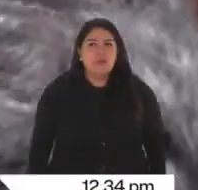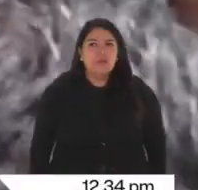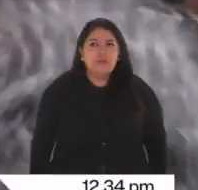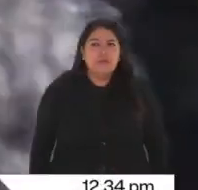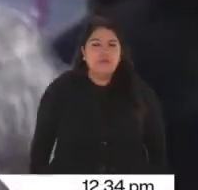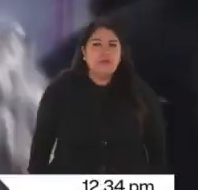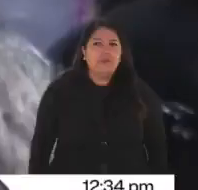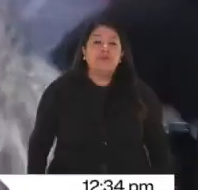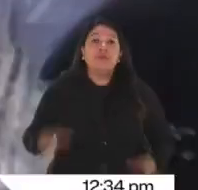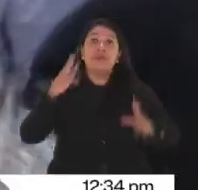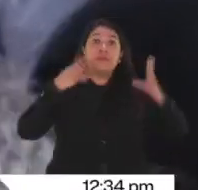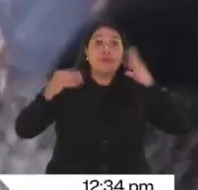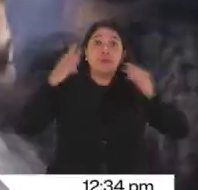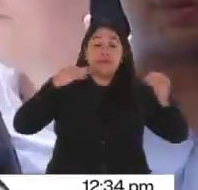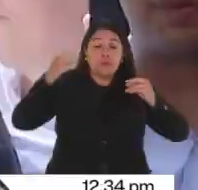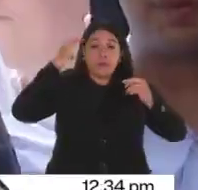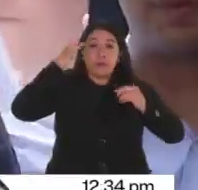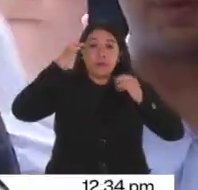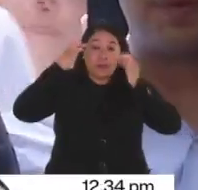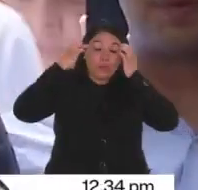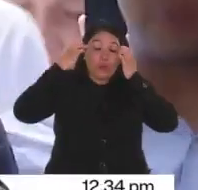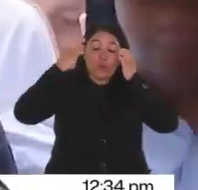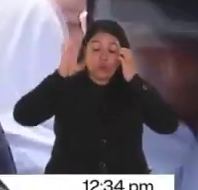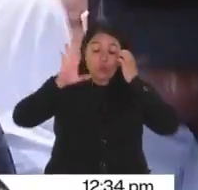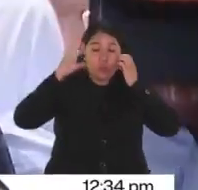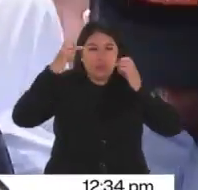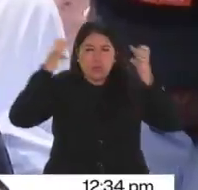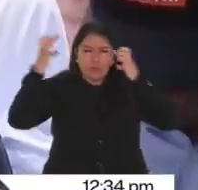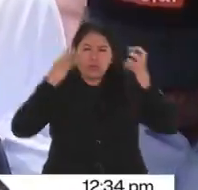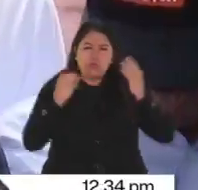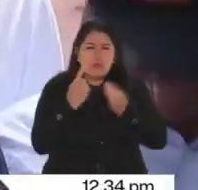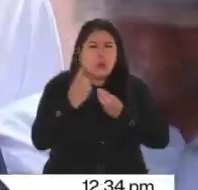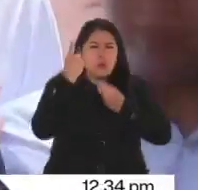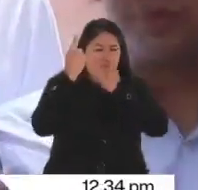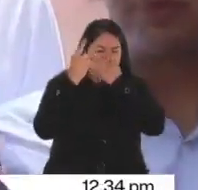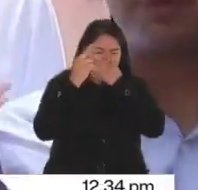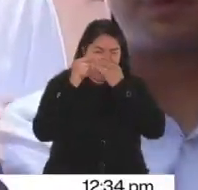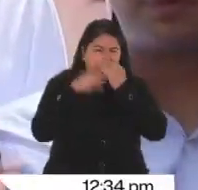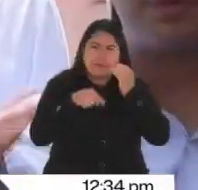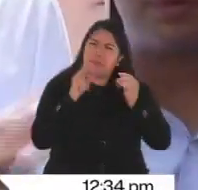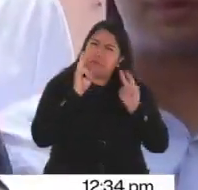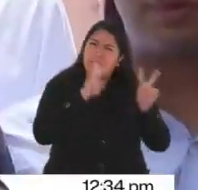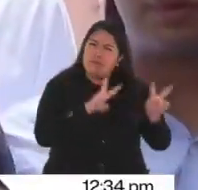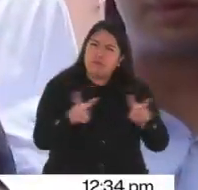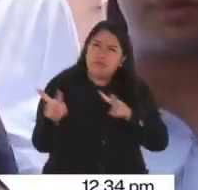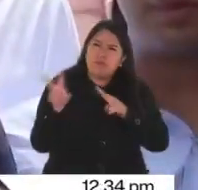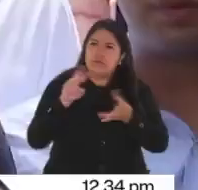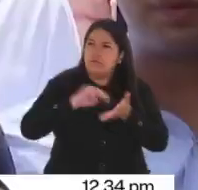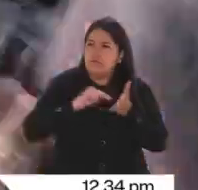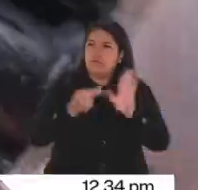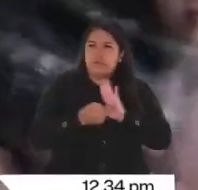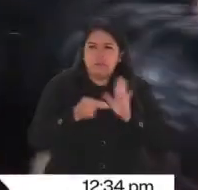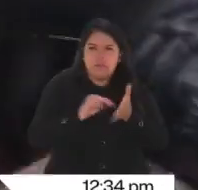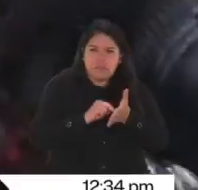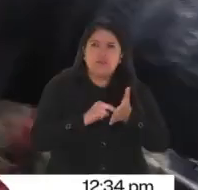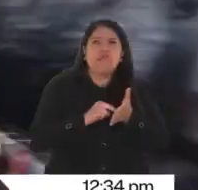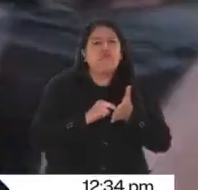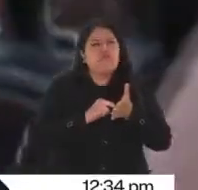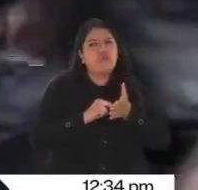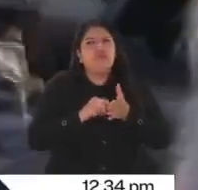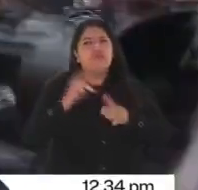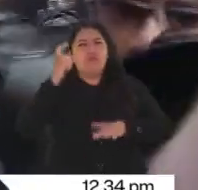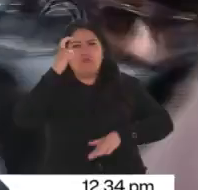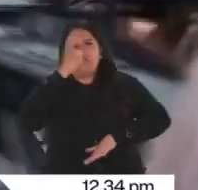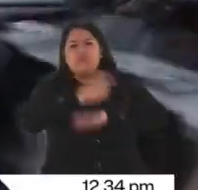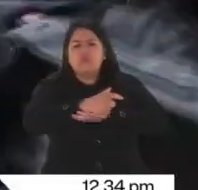Según expertos en política, el hecho de que el alcalde no termine su periodo evita que la ciudadanía haga control sobre lo que hizo